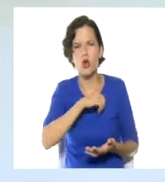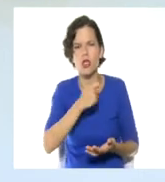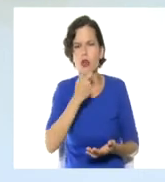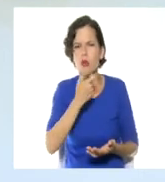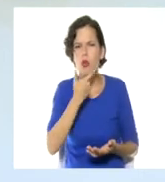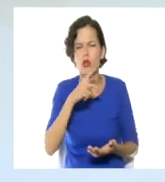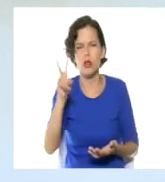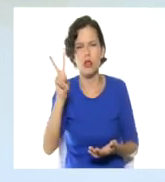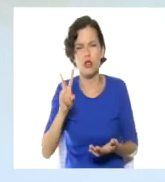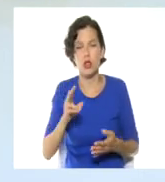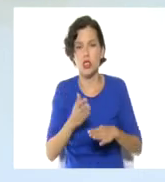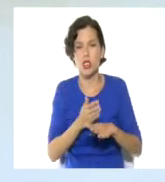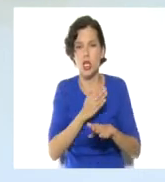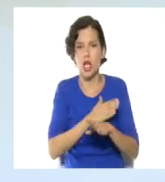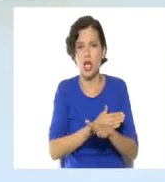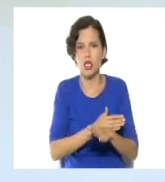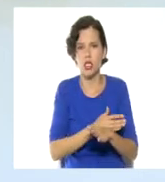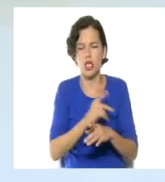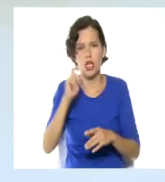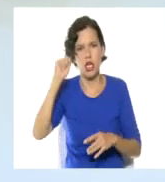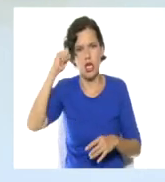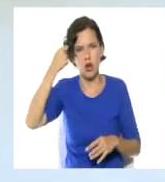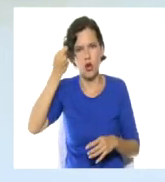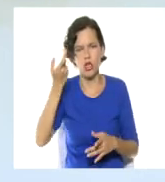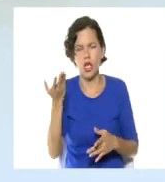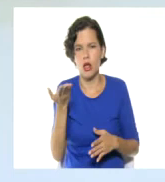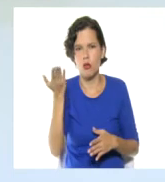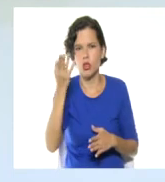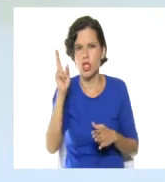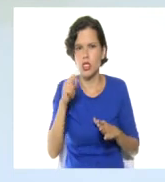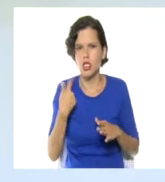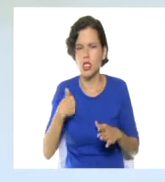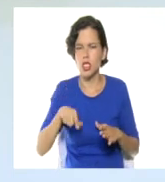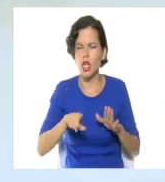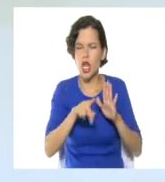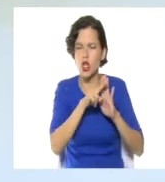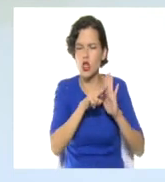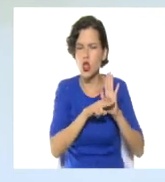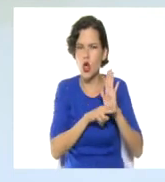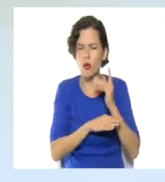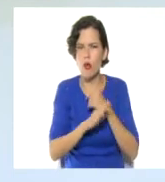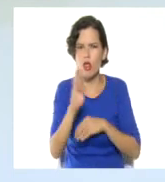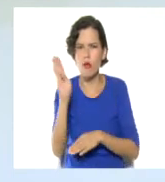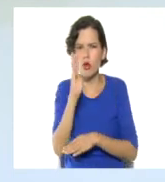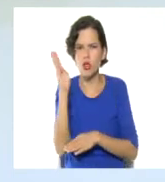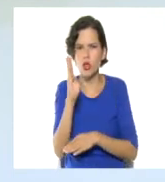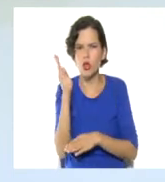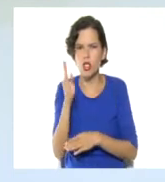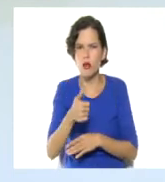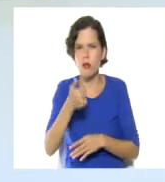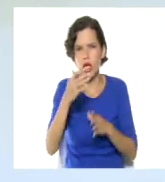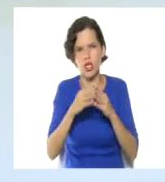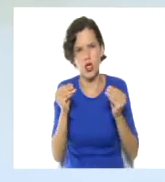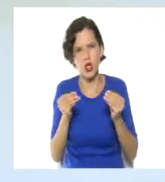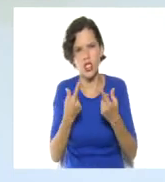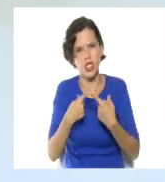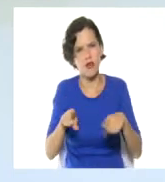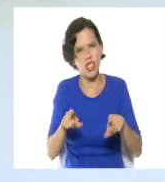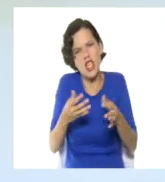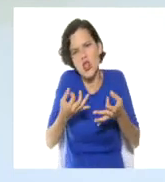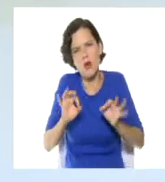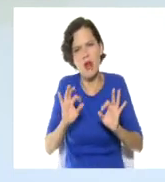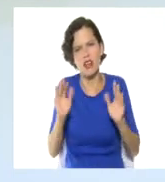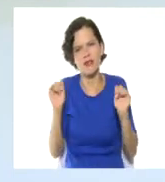geografía. No sin antes, no nos vamos sin antes recordar la importancia de mantener las medidas de bioseguridad y por supuesto que ser diferente